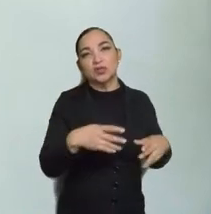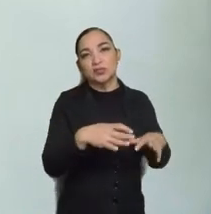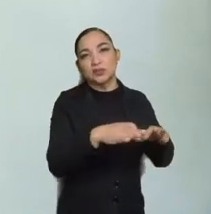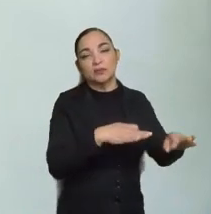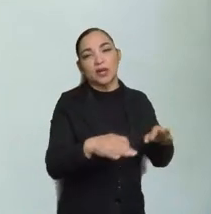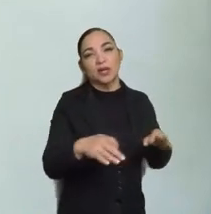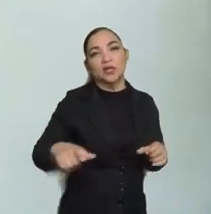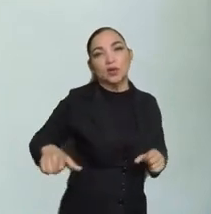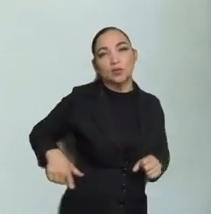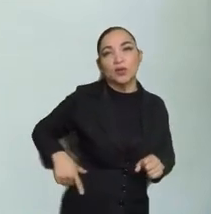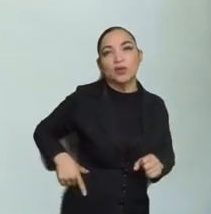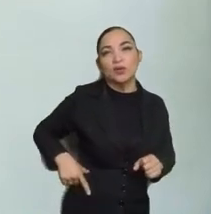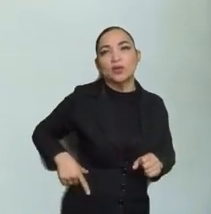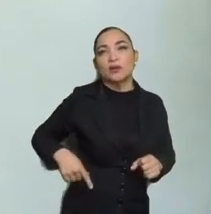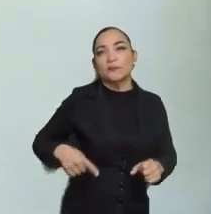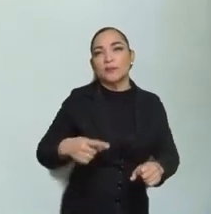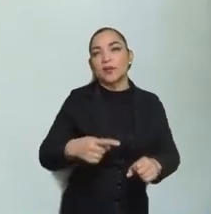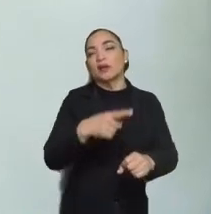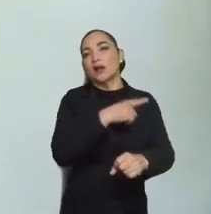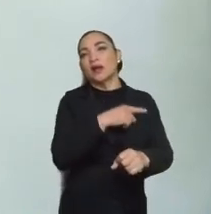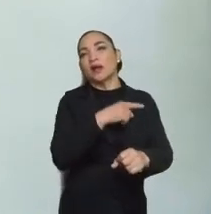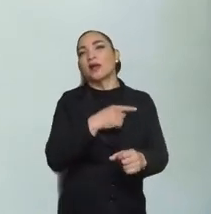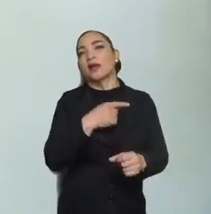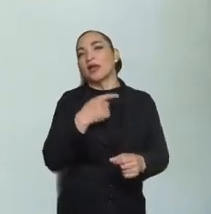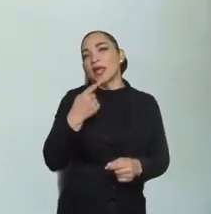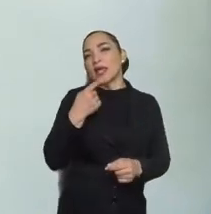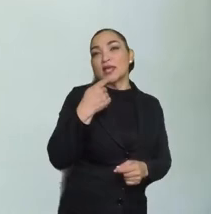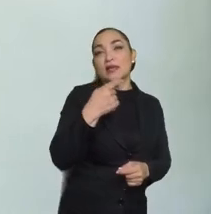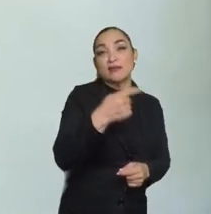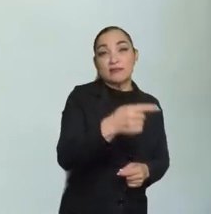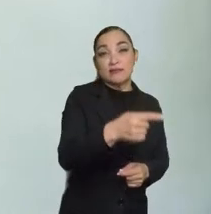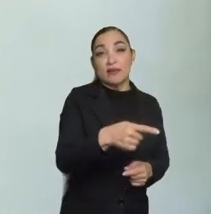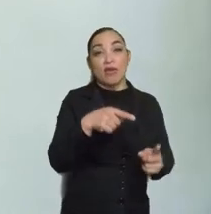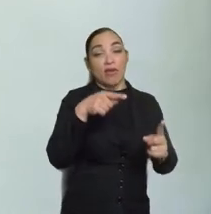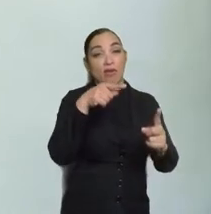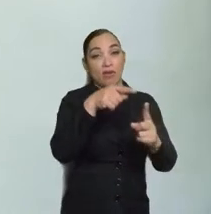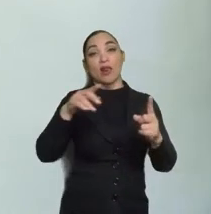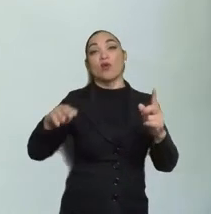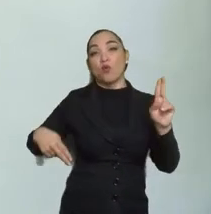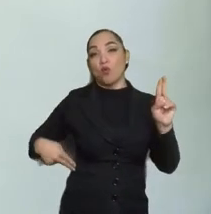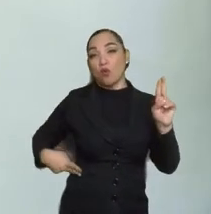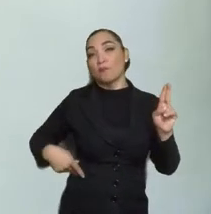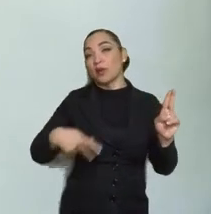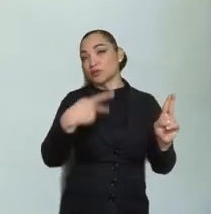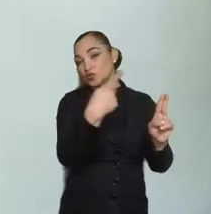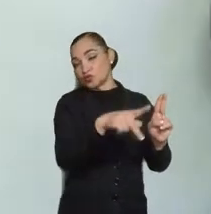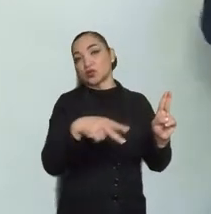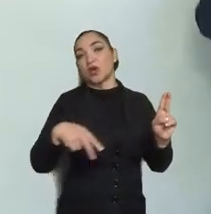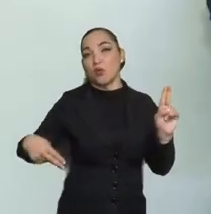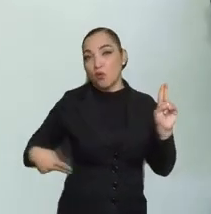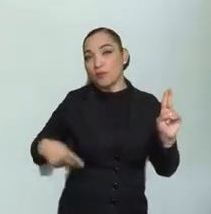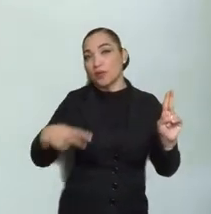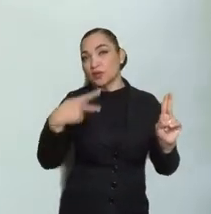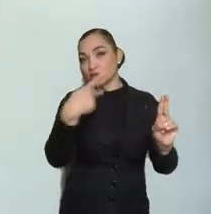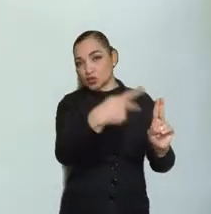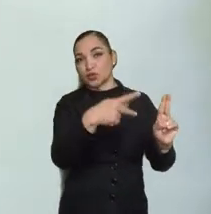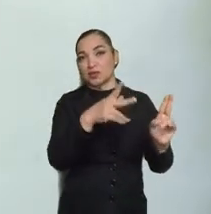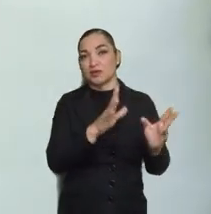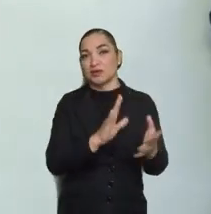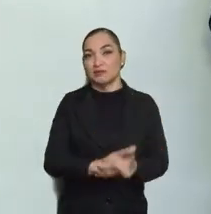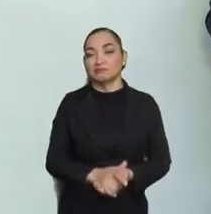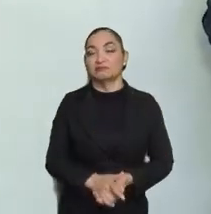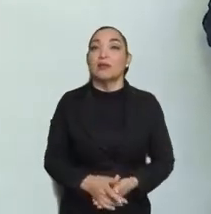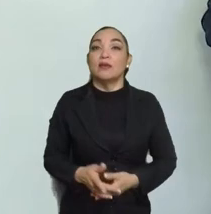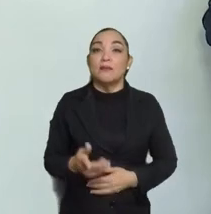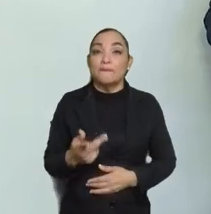dicen, acusan a medio mundo, pero no se acusan ellos de la responsabilidad que tienen. Entonces, todo eso hay que verlo. Pero